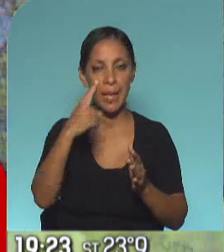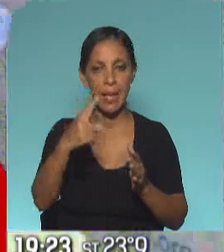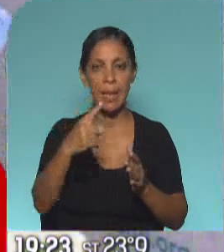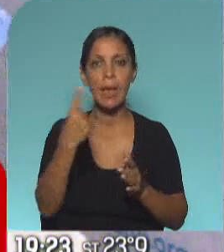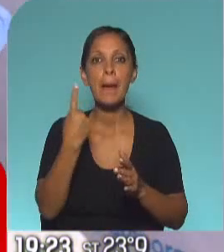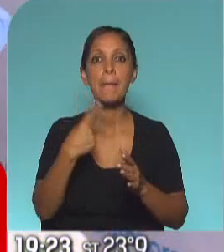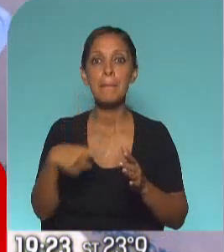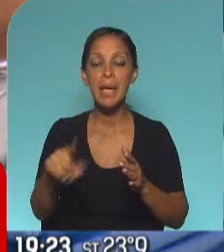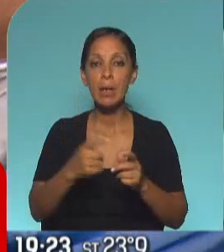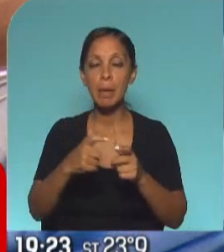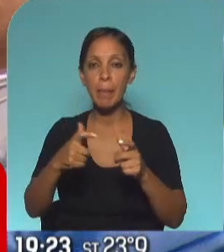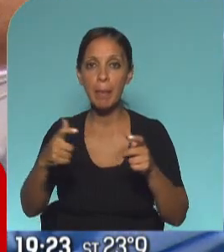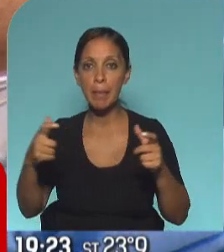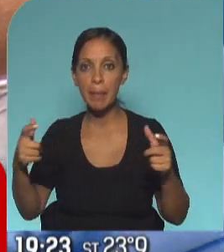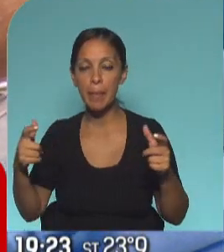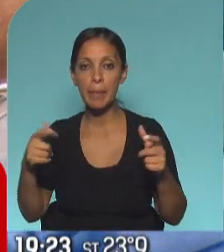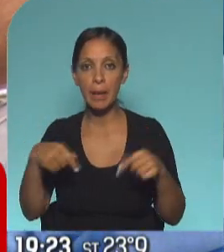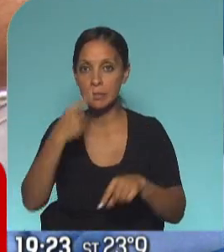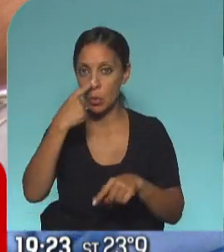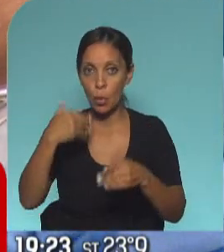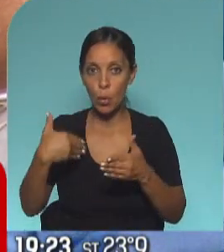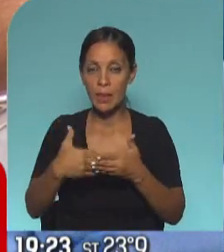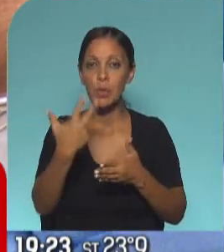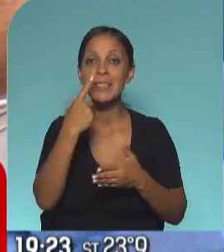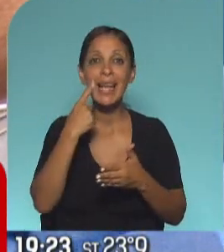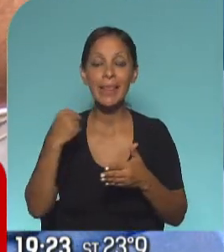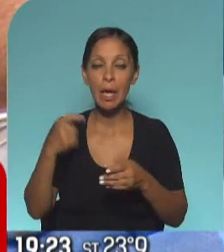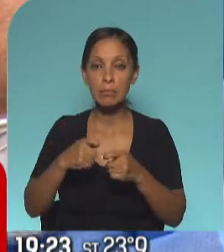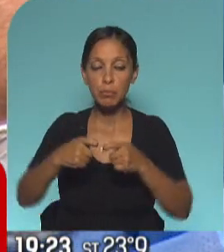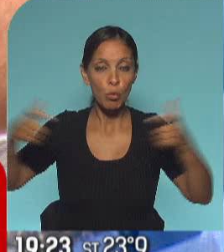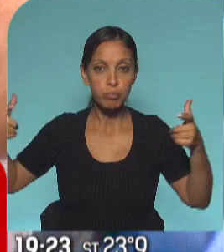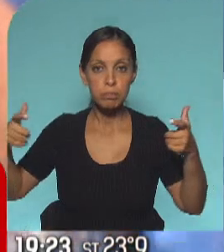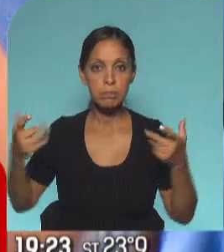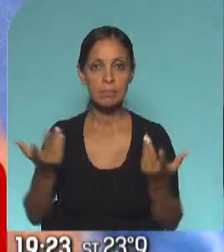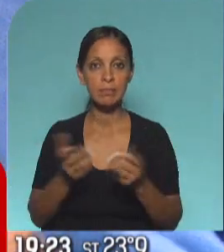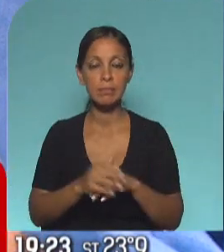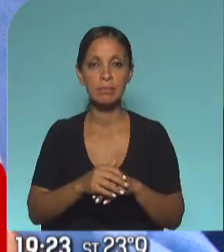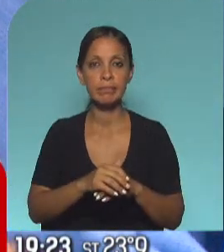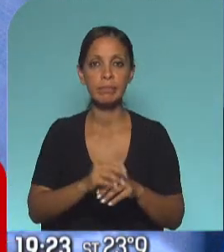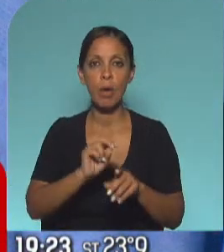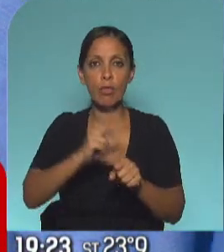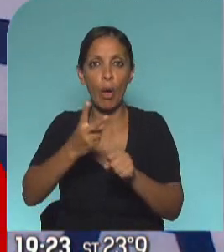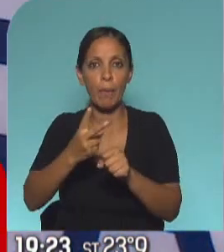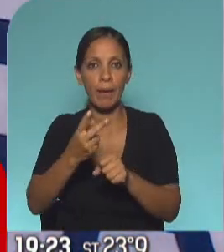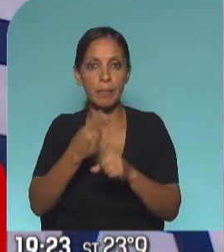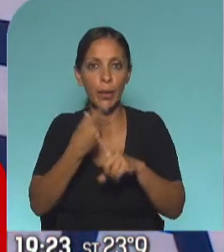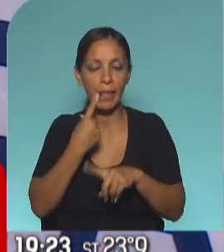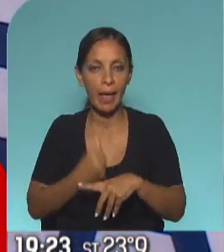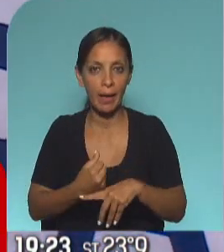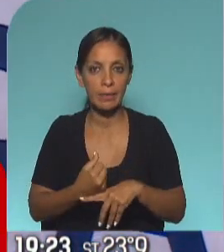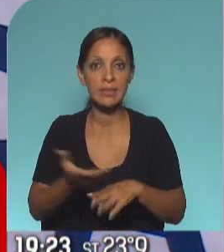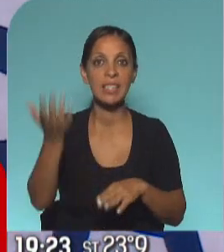una aceleración muy grande en estos últimos 3 días, se ha duplicado la cantidad de gente diaria. Estábamos